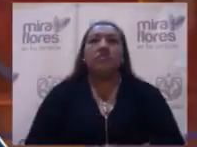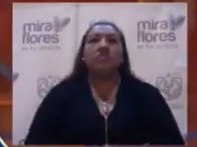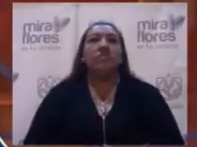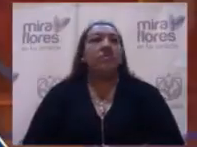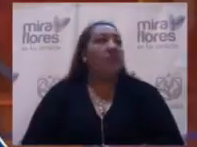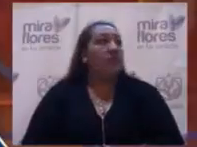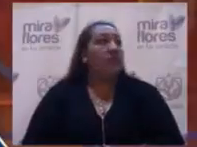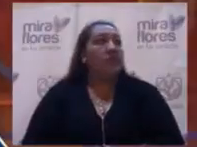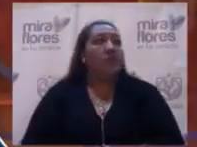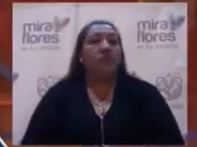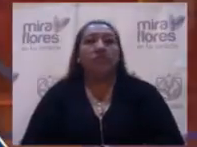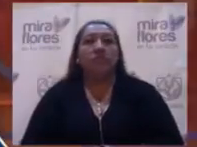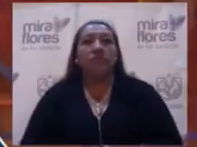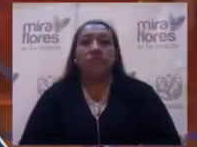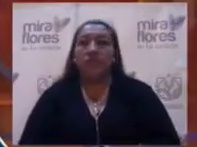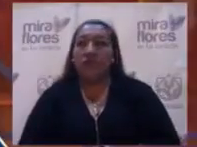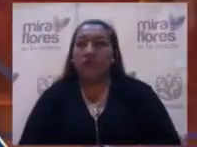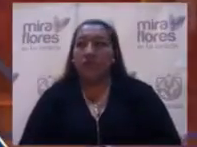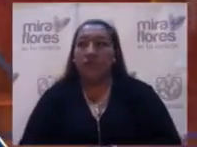municipal.